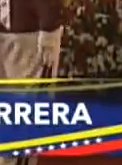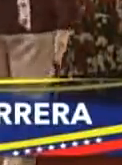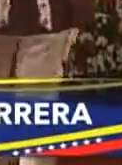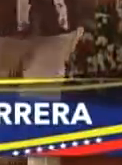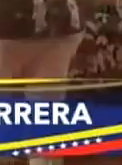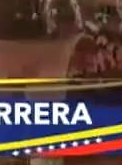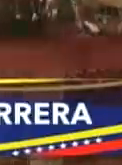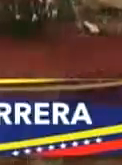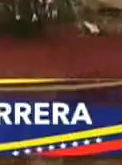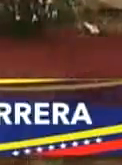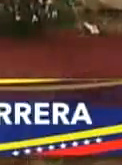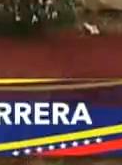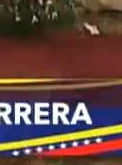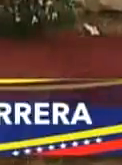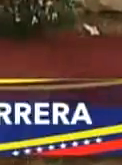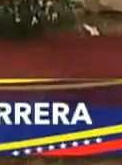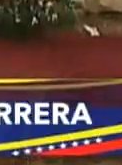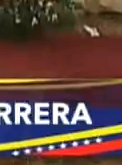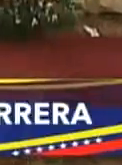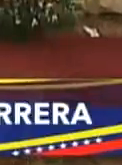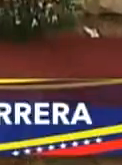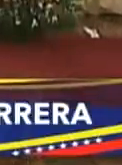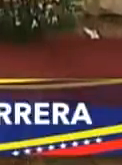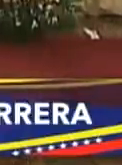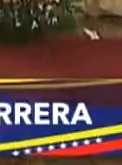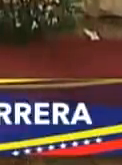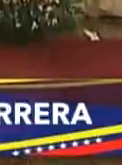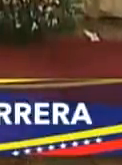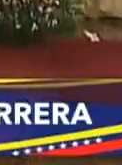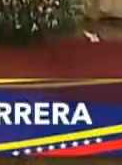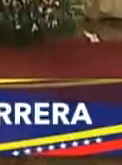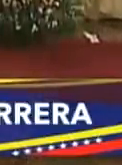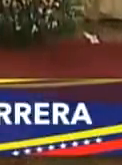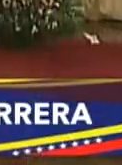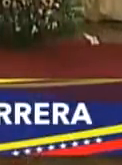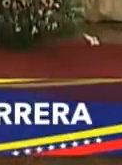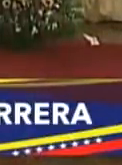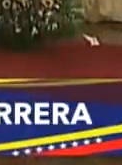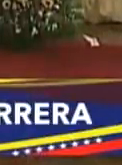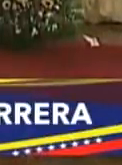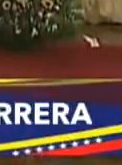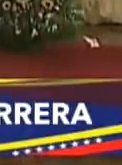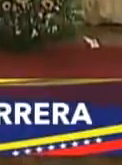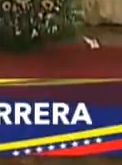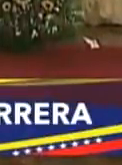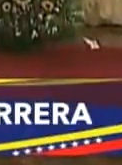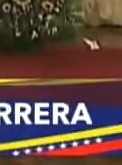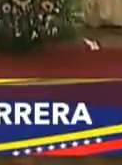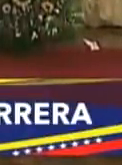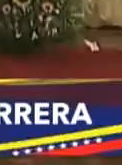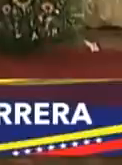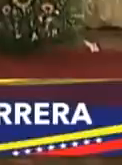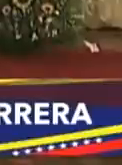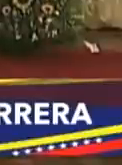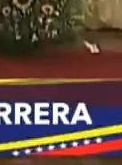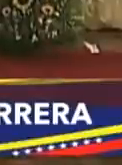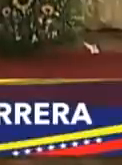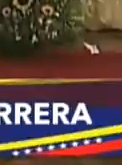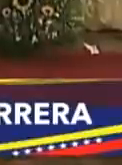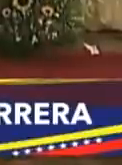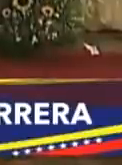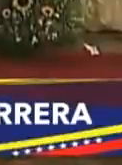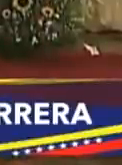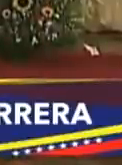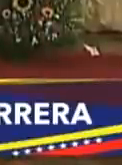leerlo. Fue la invitación que realizó el presidente constitucional Nicolás Maduro, porque es momento de rescatar esa obra